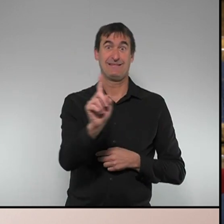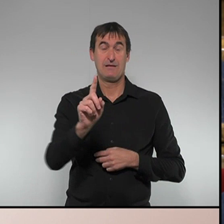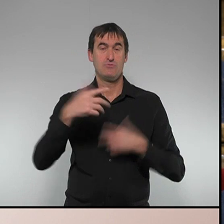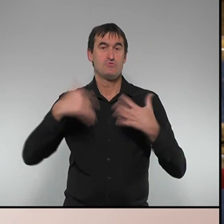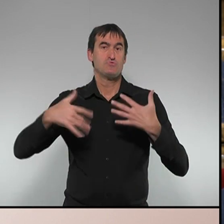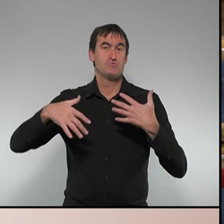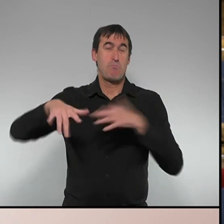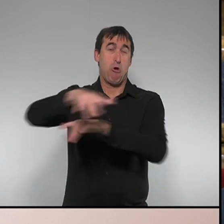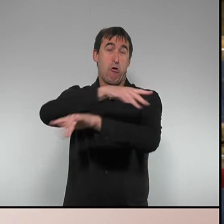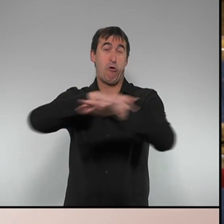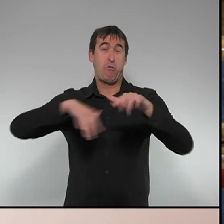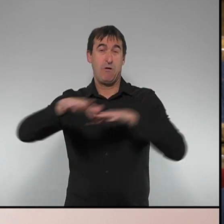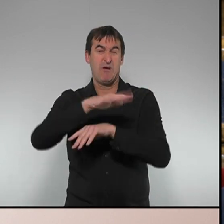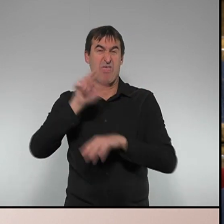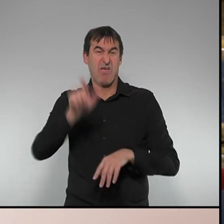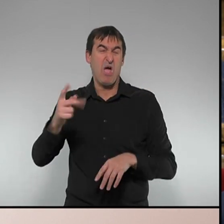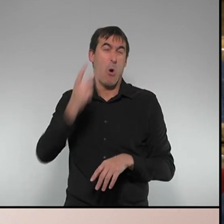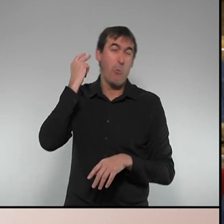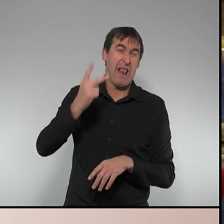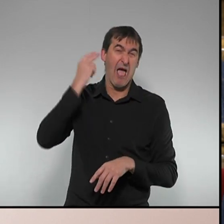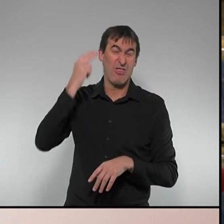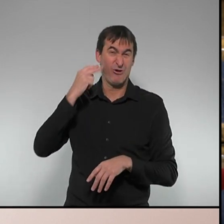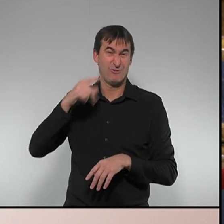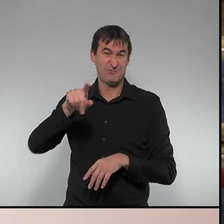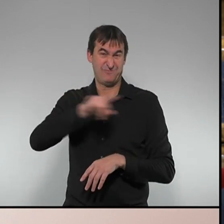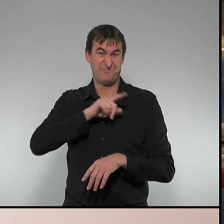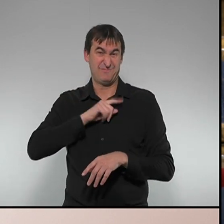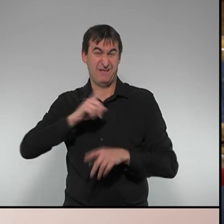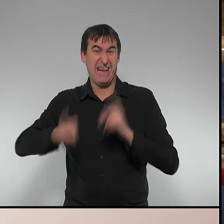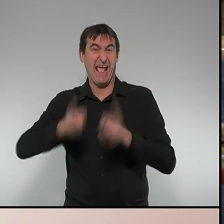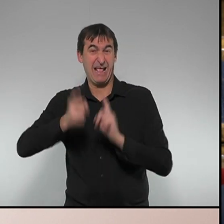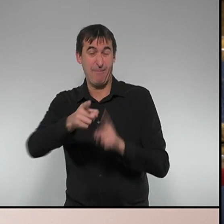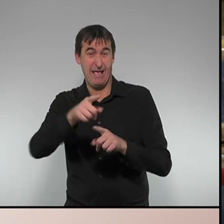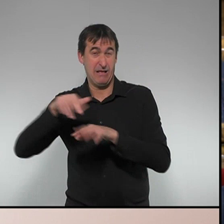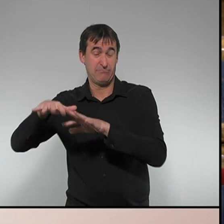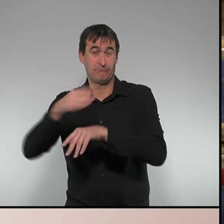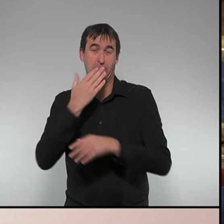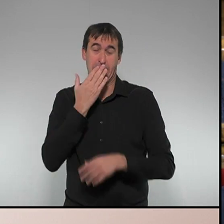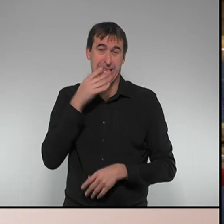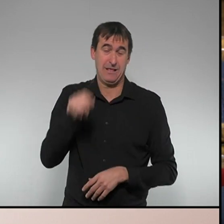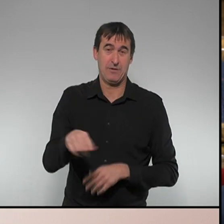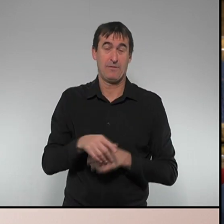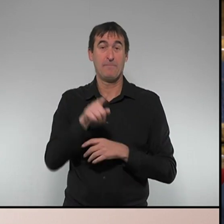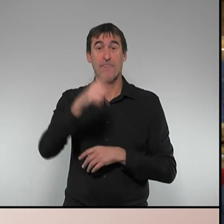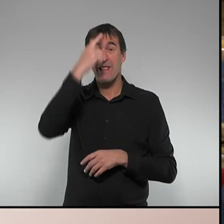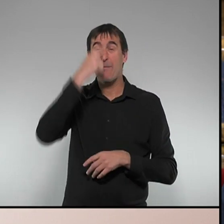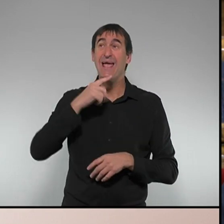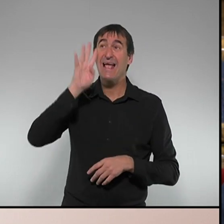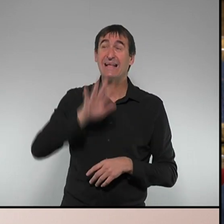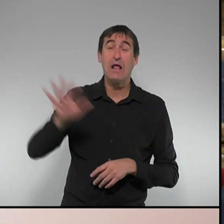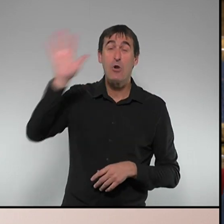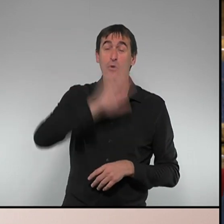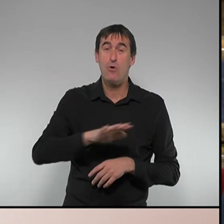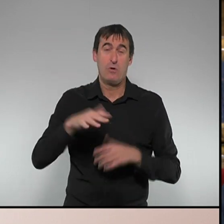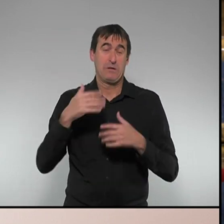jubilados y liberados del régimen. Volvió usted a dar una nefasta imagen internacional de Cataluña, dejándonos como una comunidad